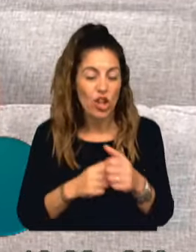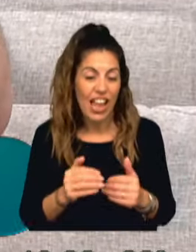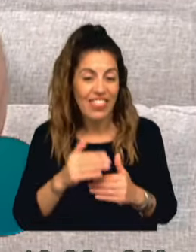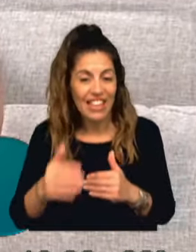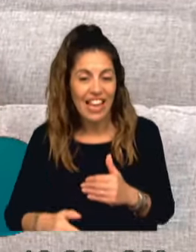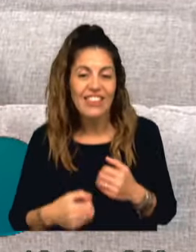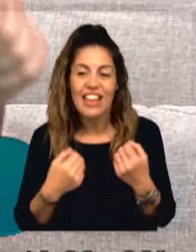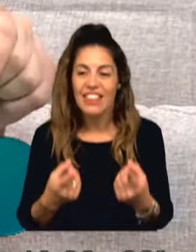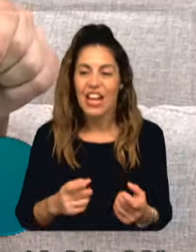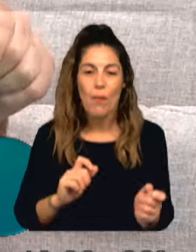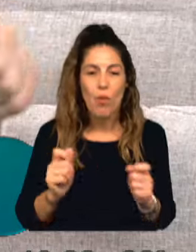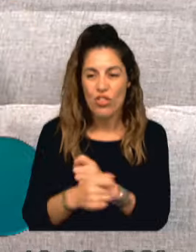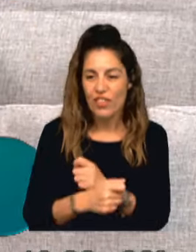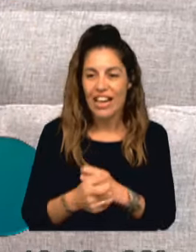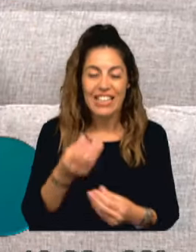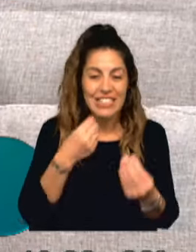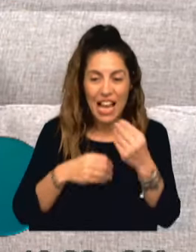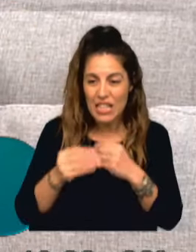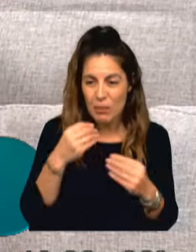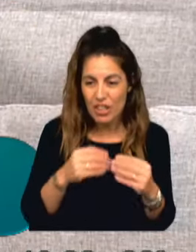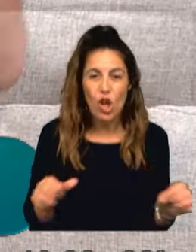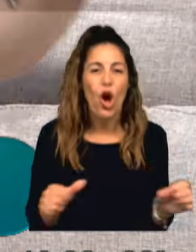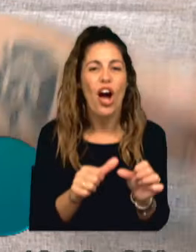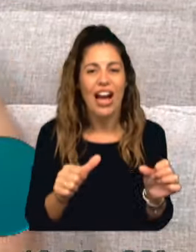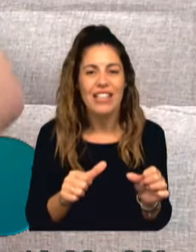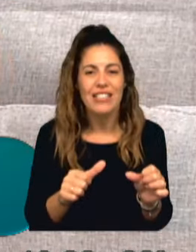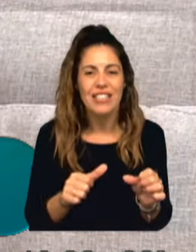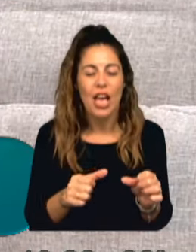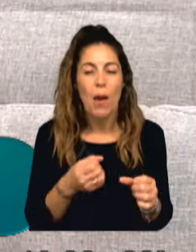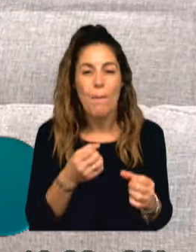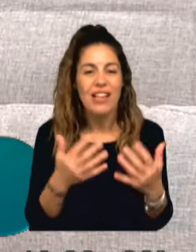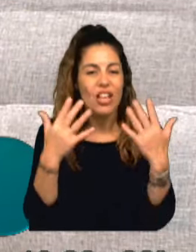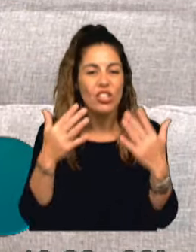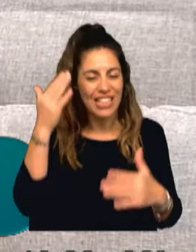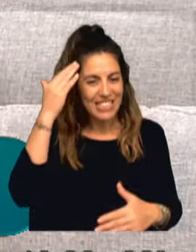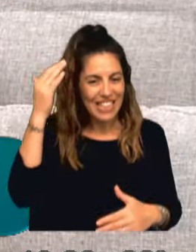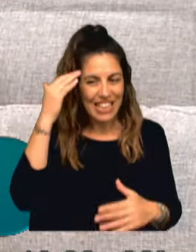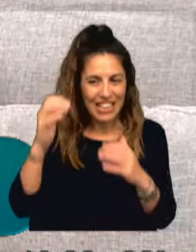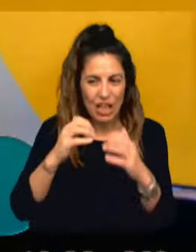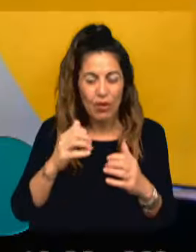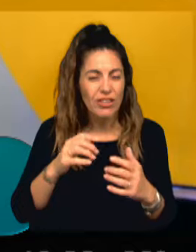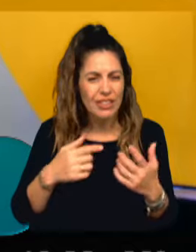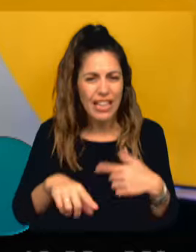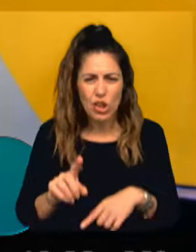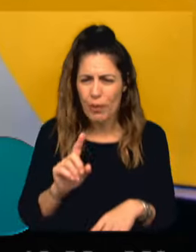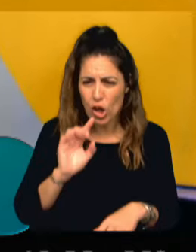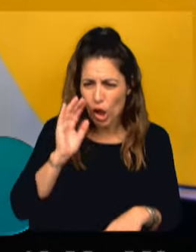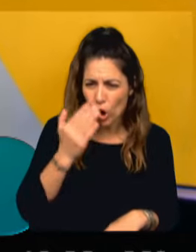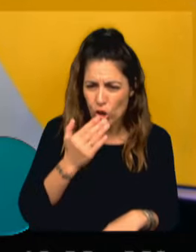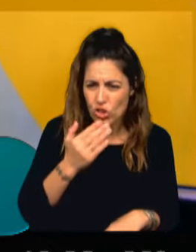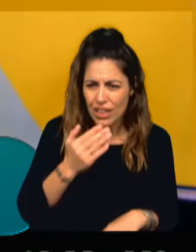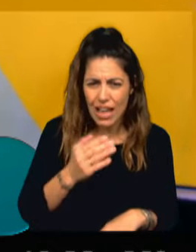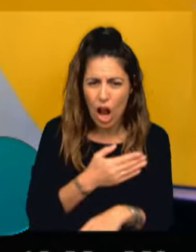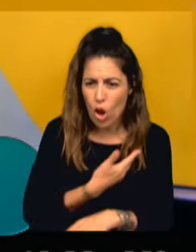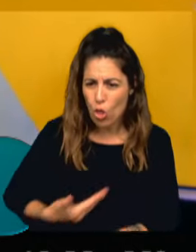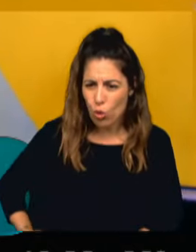darle modificar ciertos alimentos y dems ha se ve que se oxigene más el cerebro tanto como para no reconocer a sus propios tenedores ni